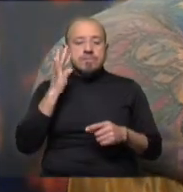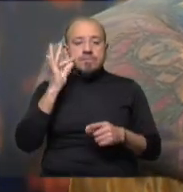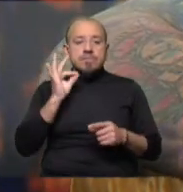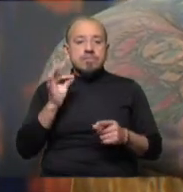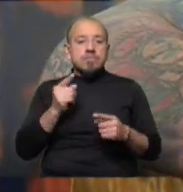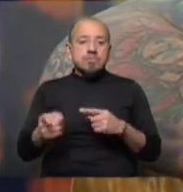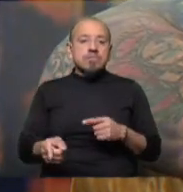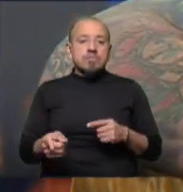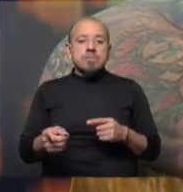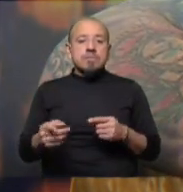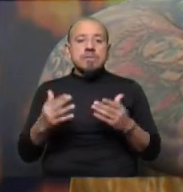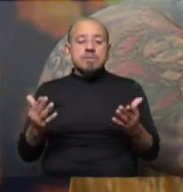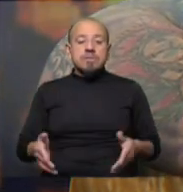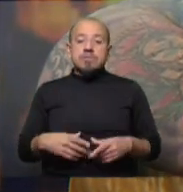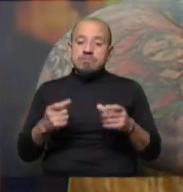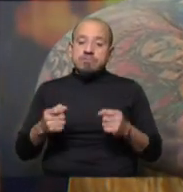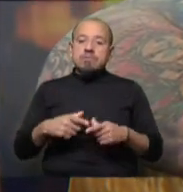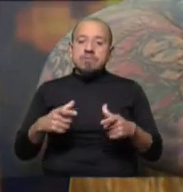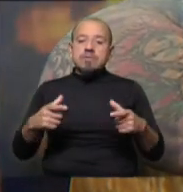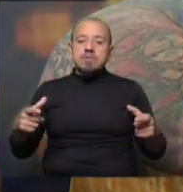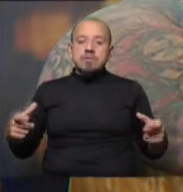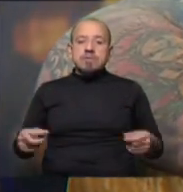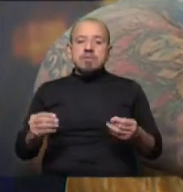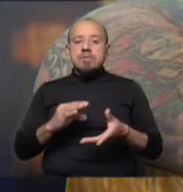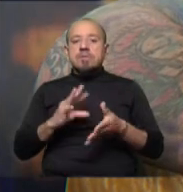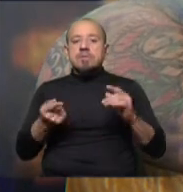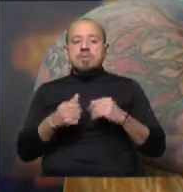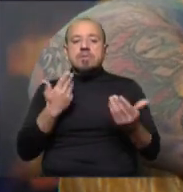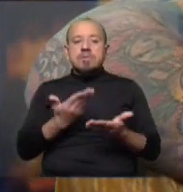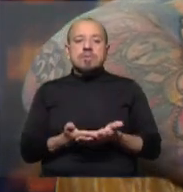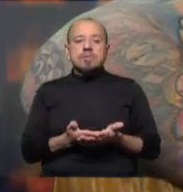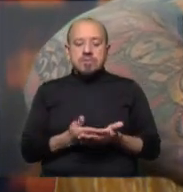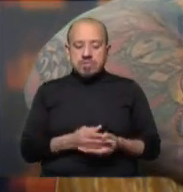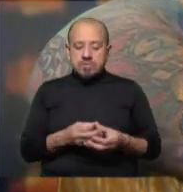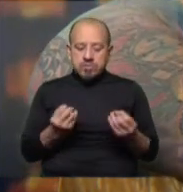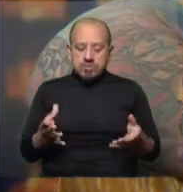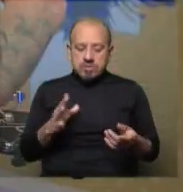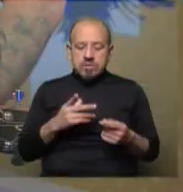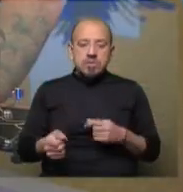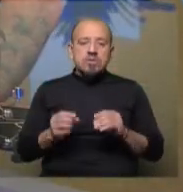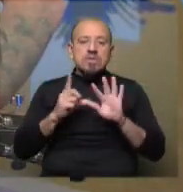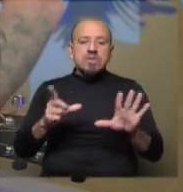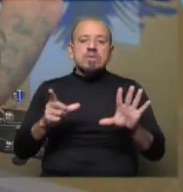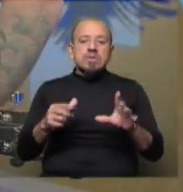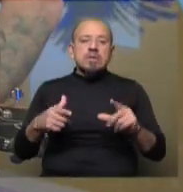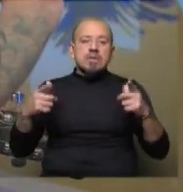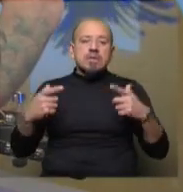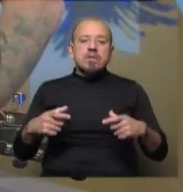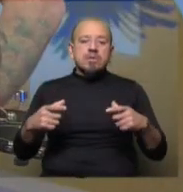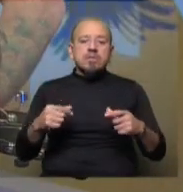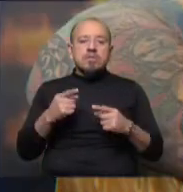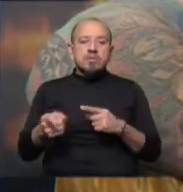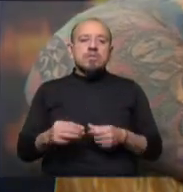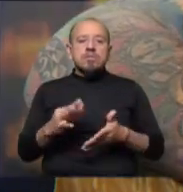oportunidades, uno va creciendo y adaptando también la propuesta, porque ya también son 7 discos, uno de ellos en